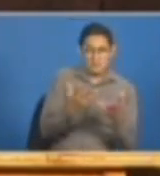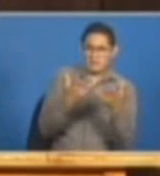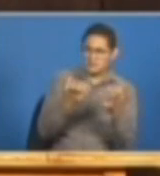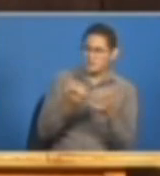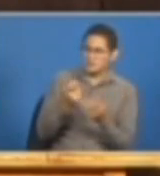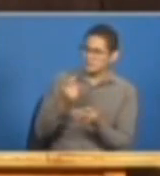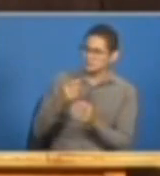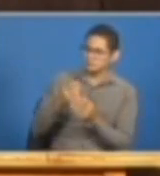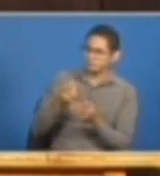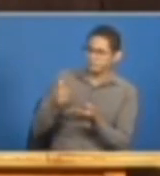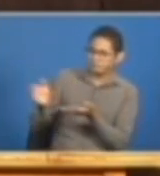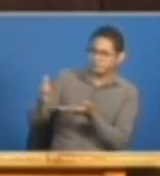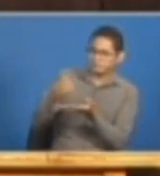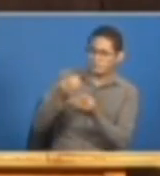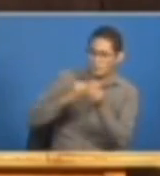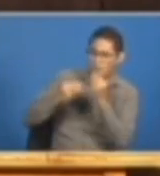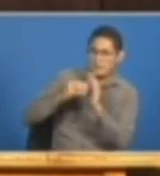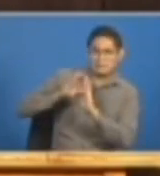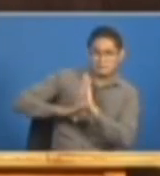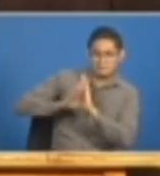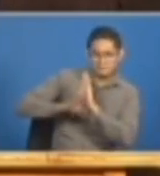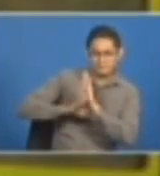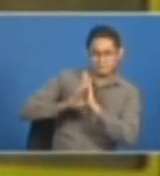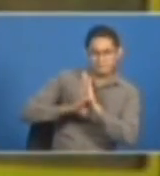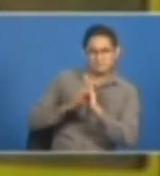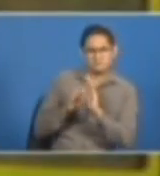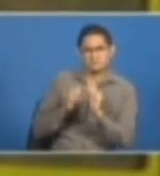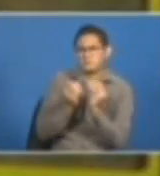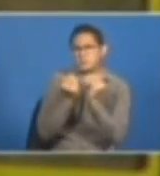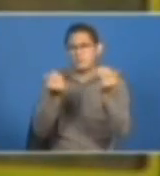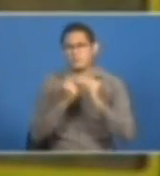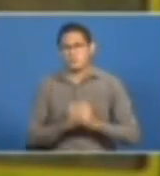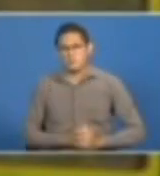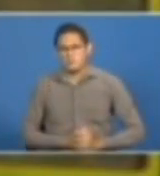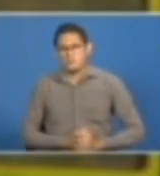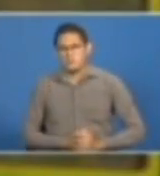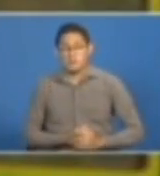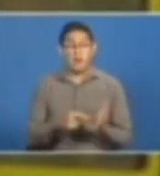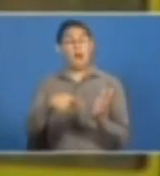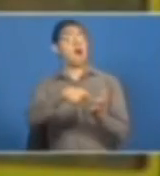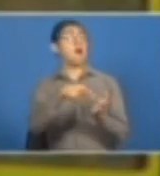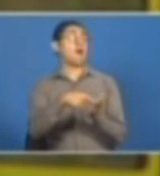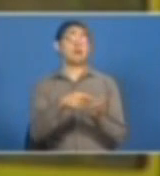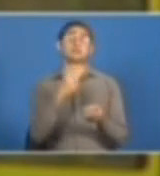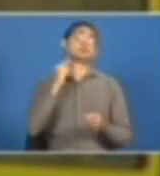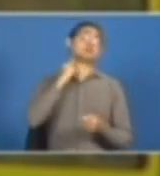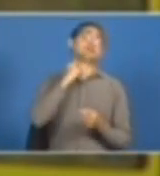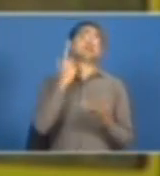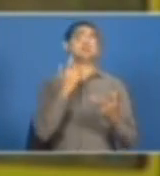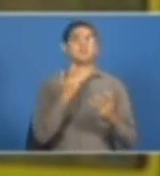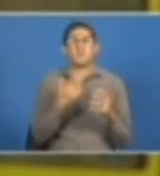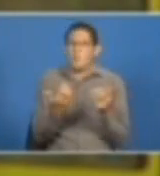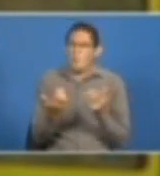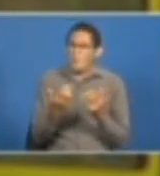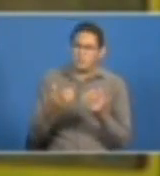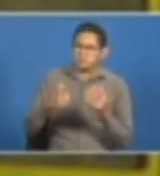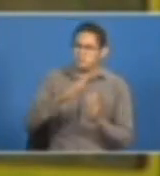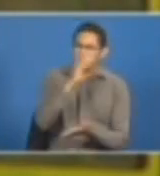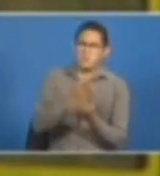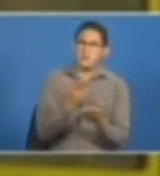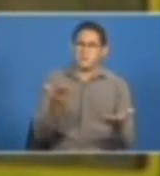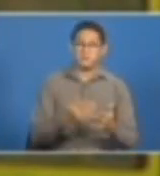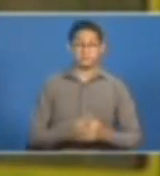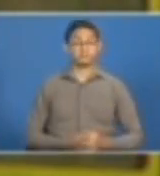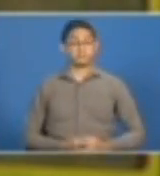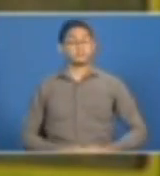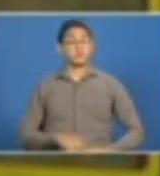y para eliminar la especulación? Como lo acabamos de decir, vamos a regular eso. El